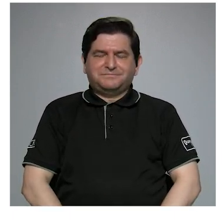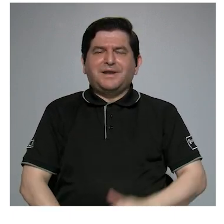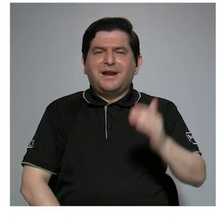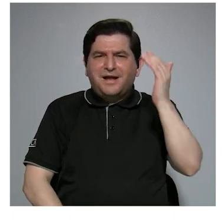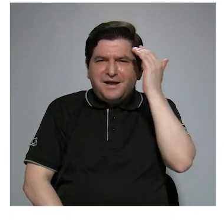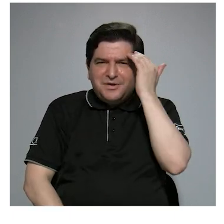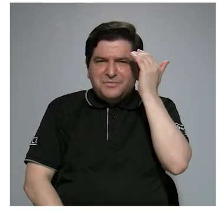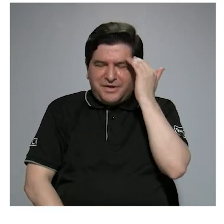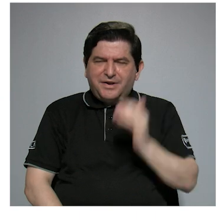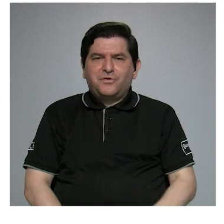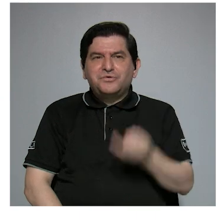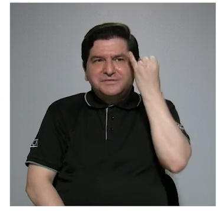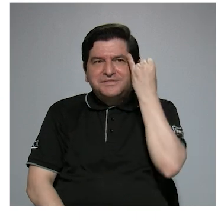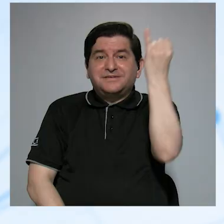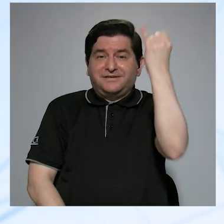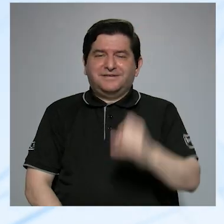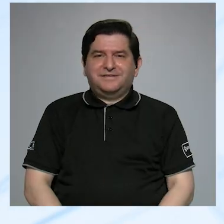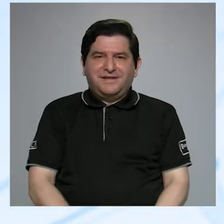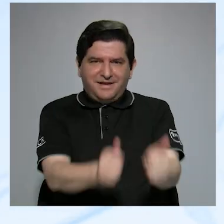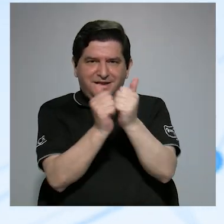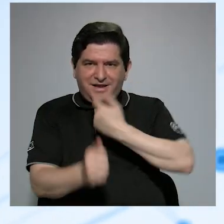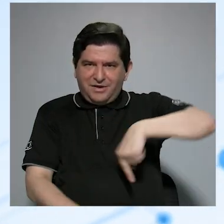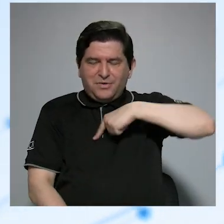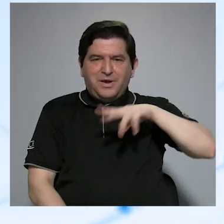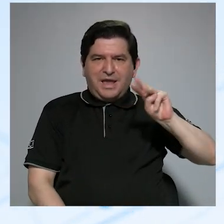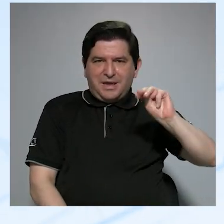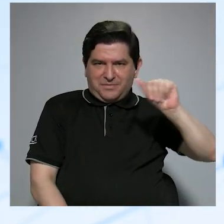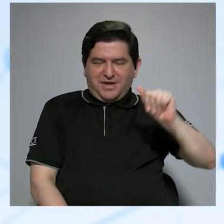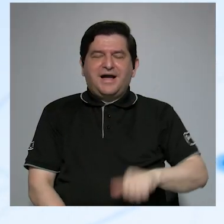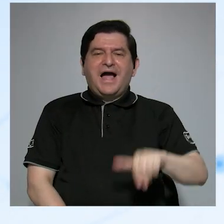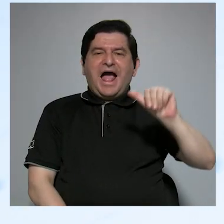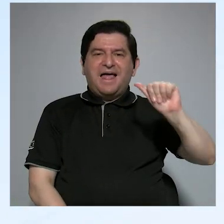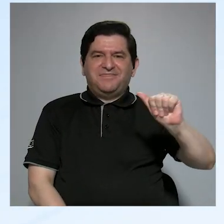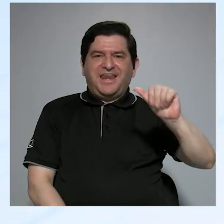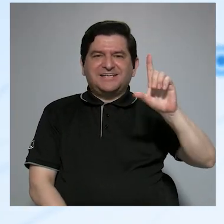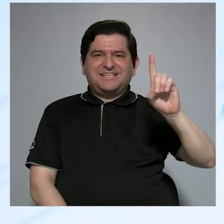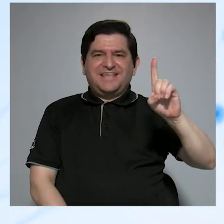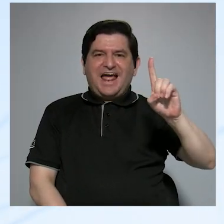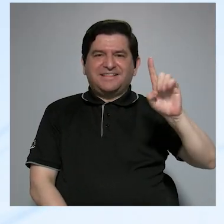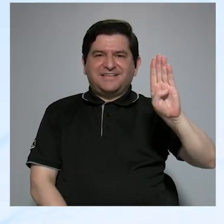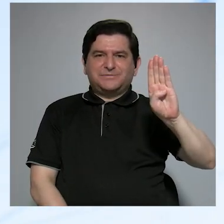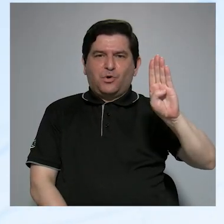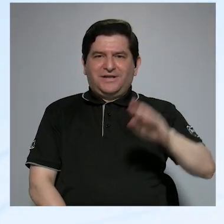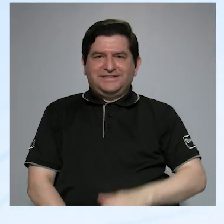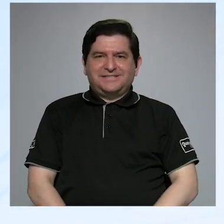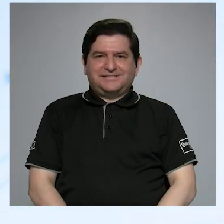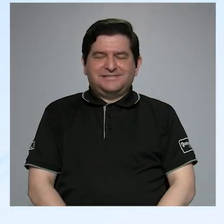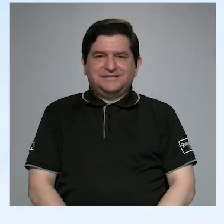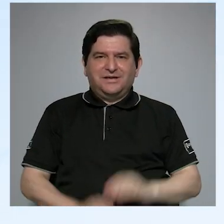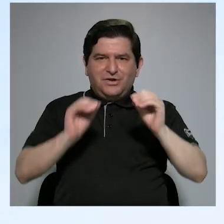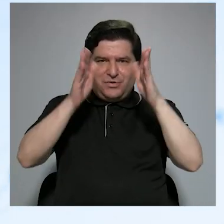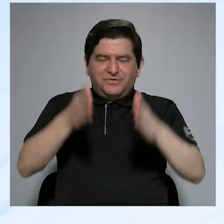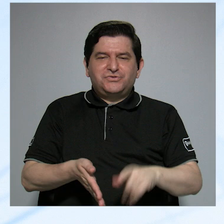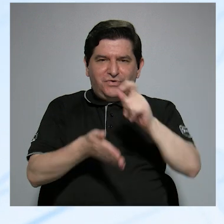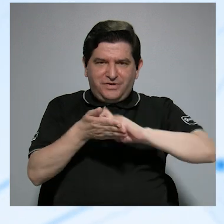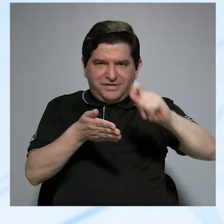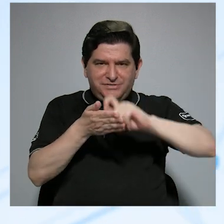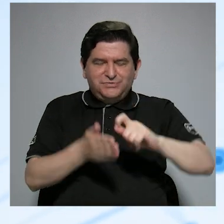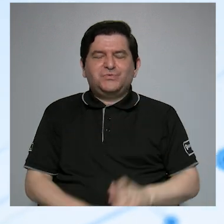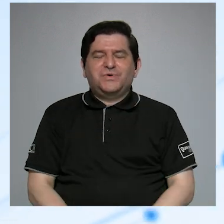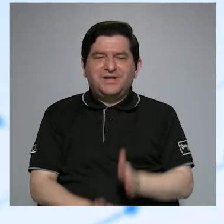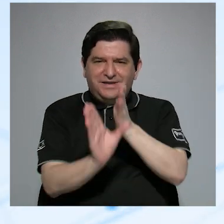Para conocer más sobre esta iniciativa, nos acompaña el máster Andrés Dinartes Bogantes, docente de la Escuela